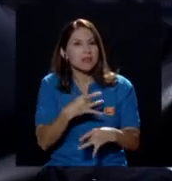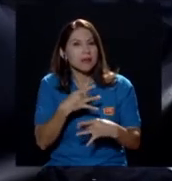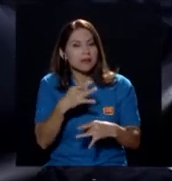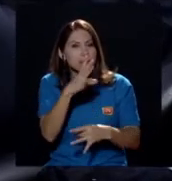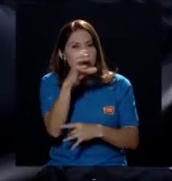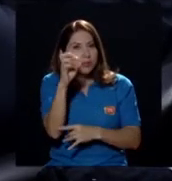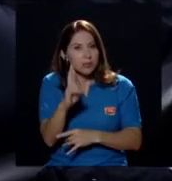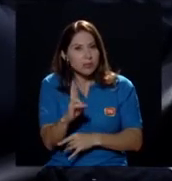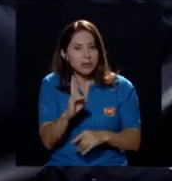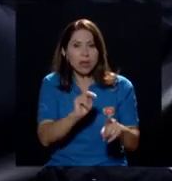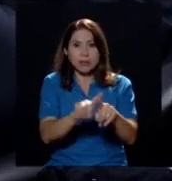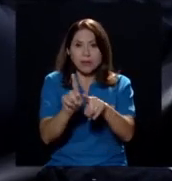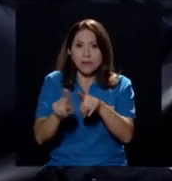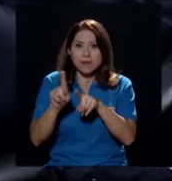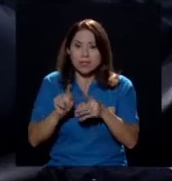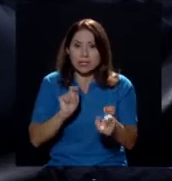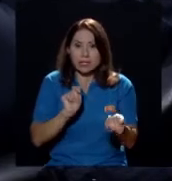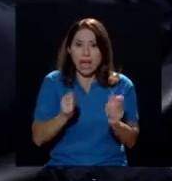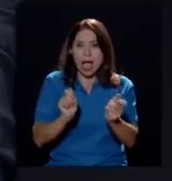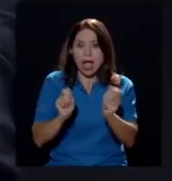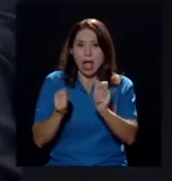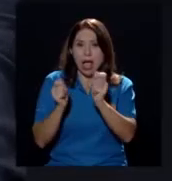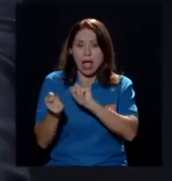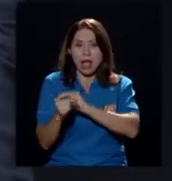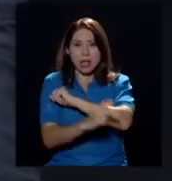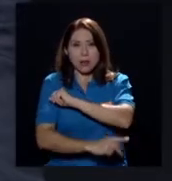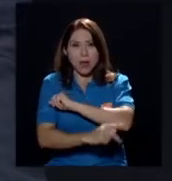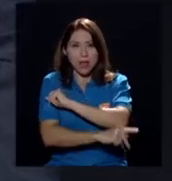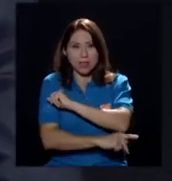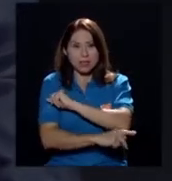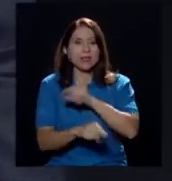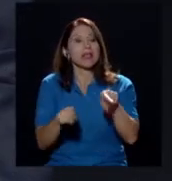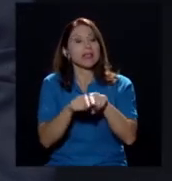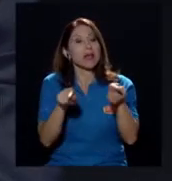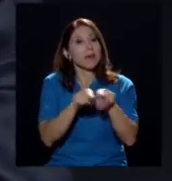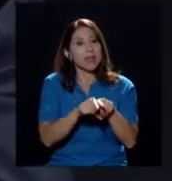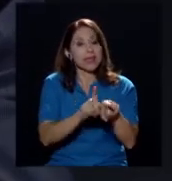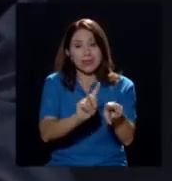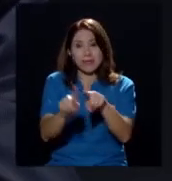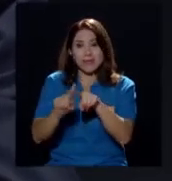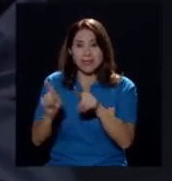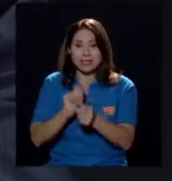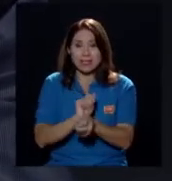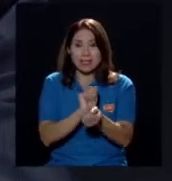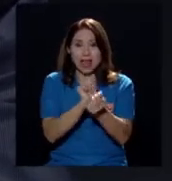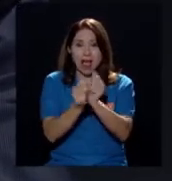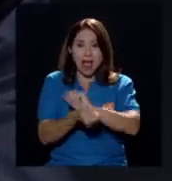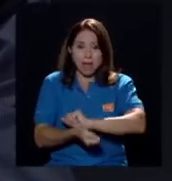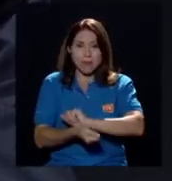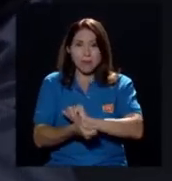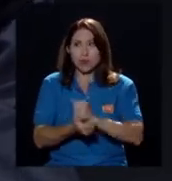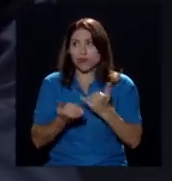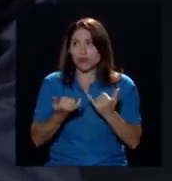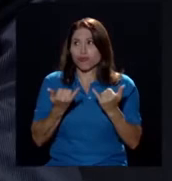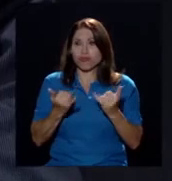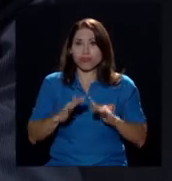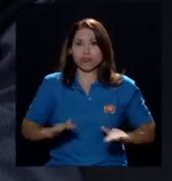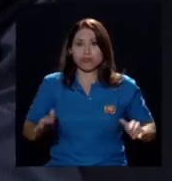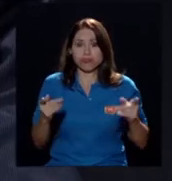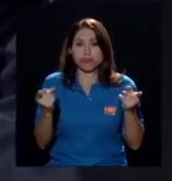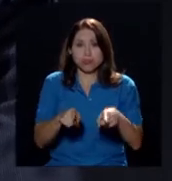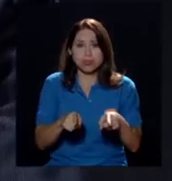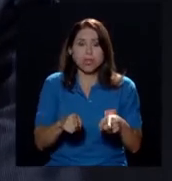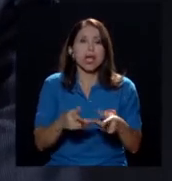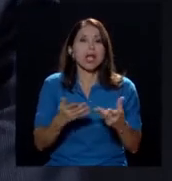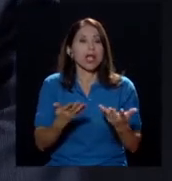cambios que se han producido en el país y de los cambios que se han producido en nuestro entorno más inmediato sobre todo en